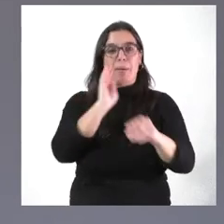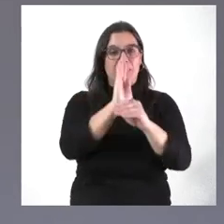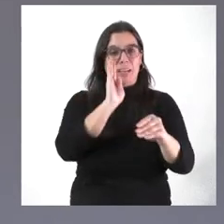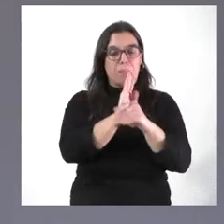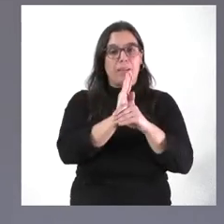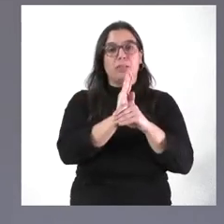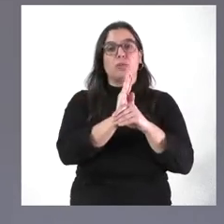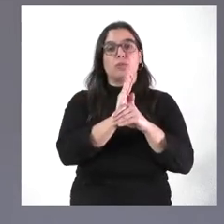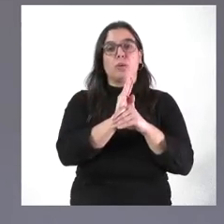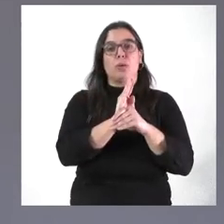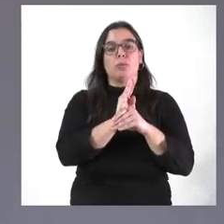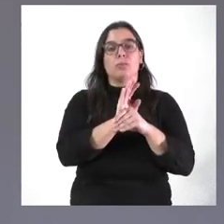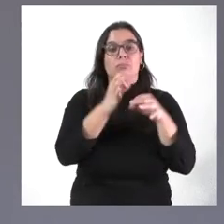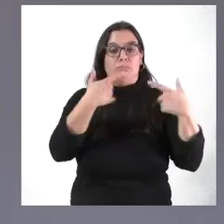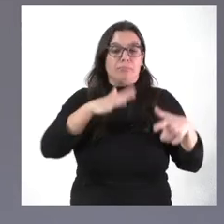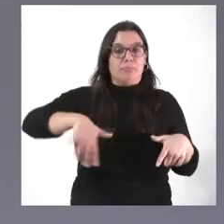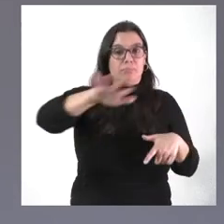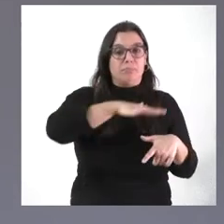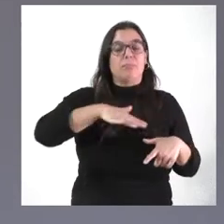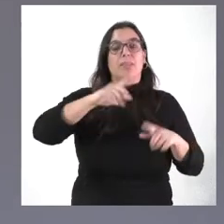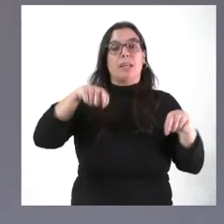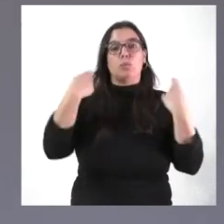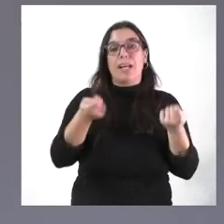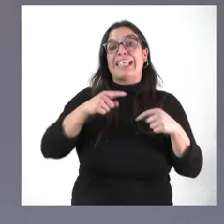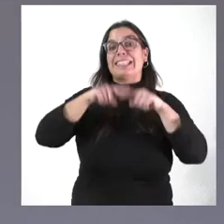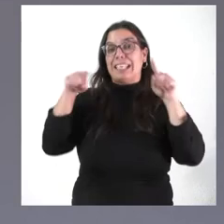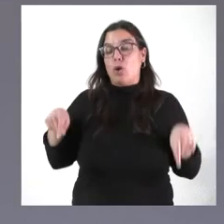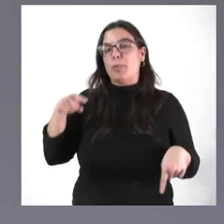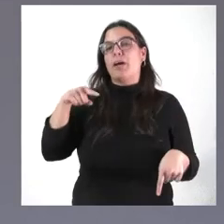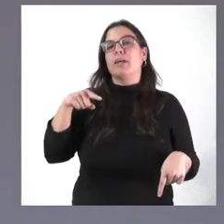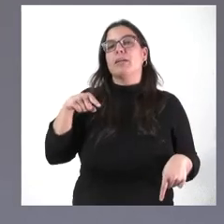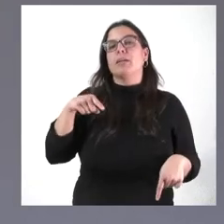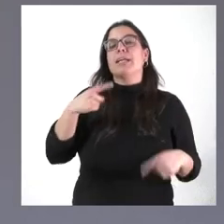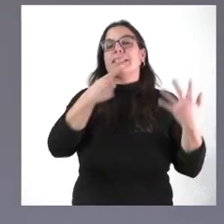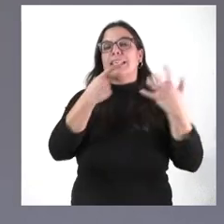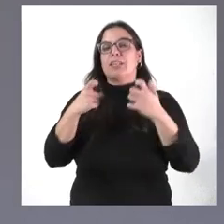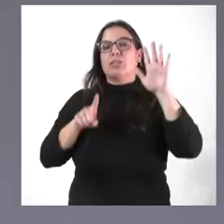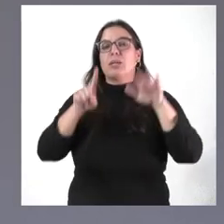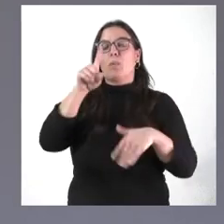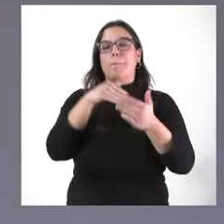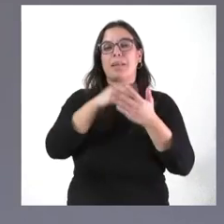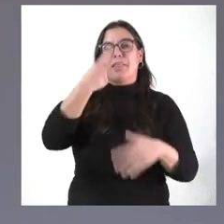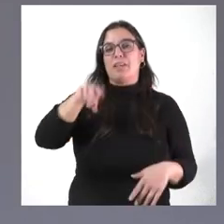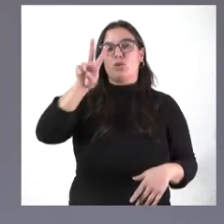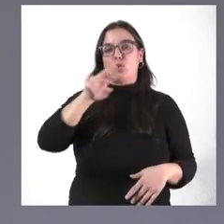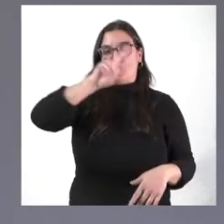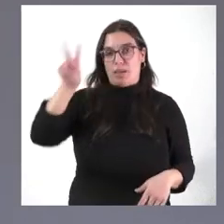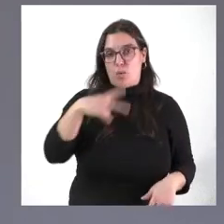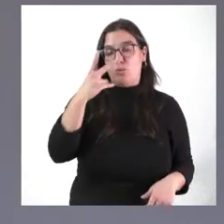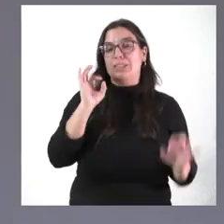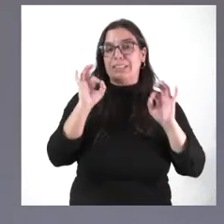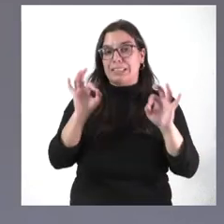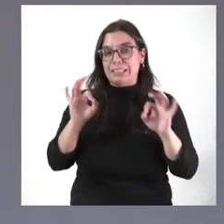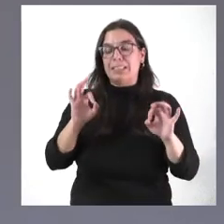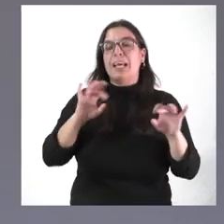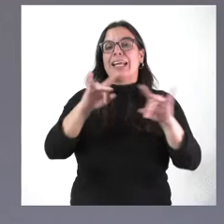los intereses sociales económicos y del medio natural ese gobierno también en la provincia 661.102 euros concretamente en tierra